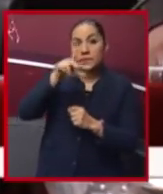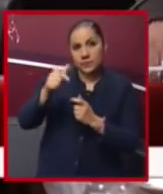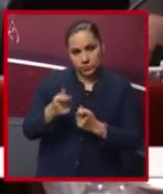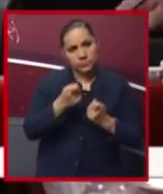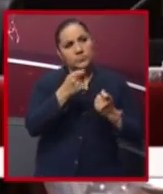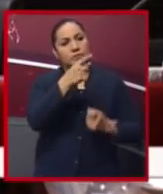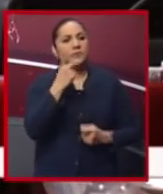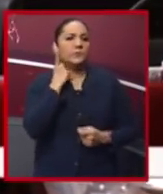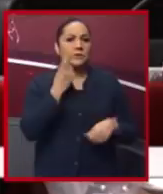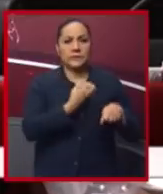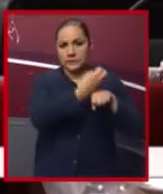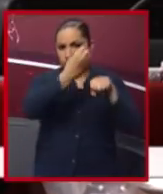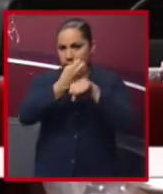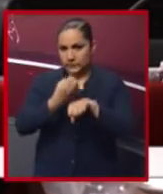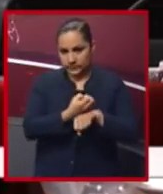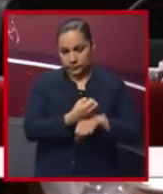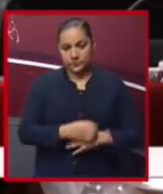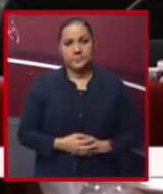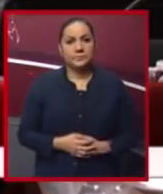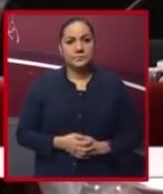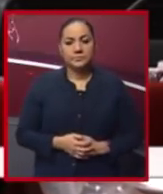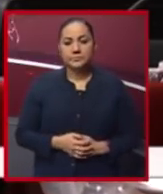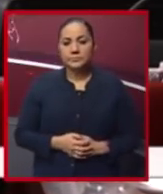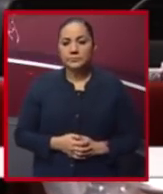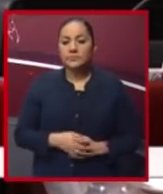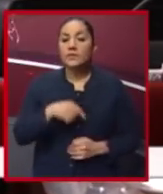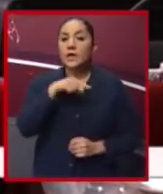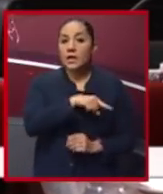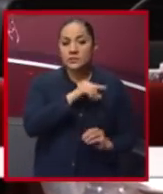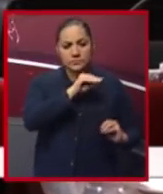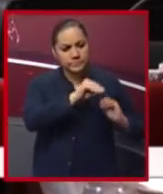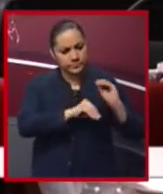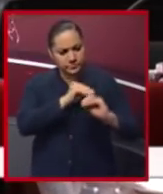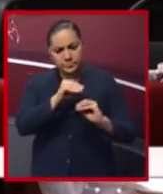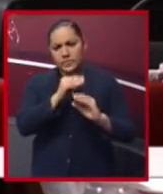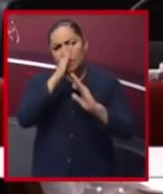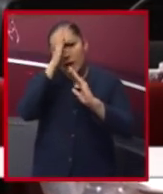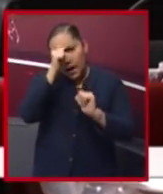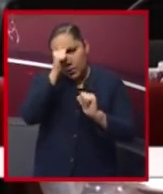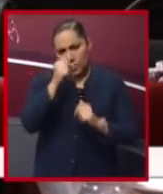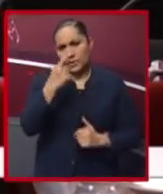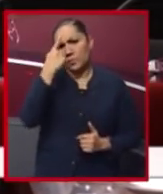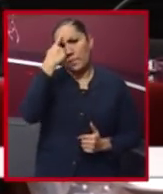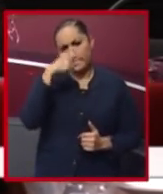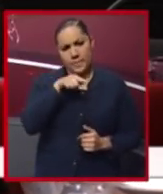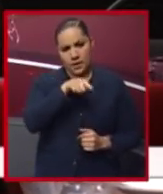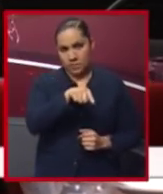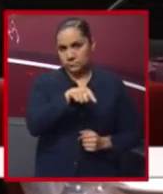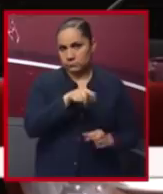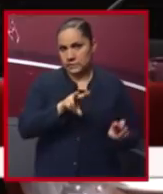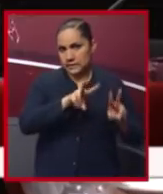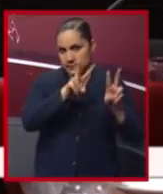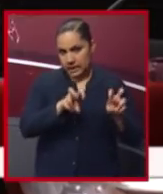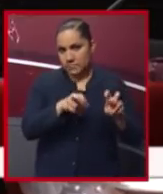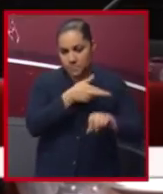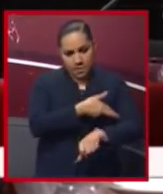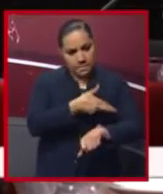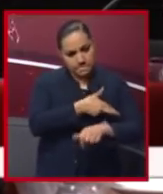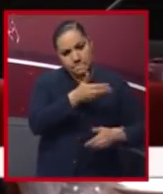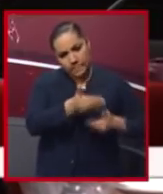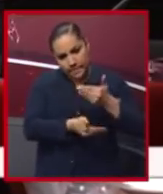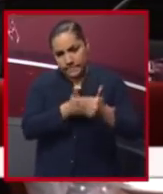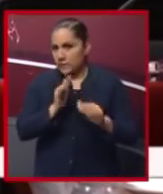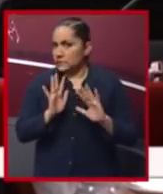Es un acuerdo para arrancar todo este proceso, ya vienen fechas específicas de las